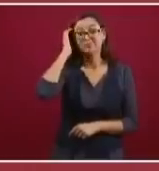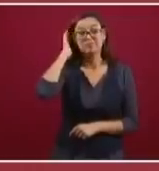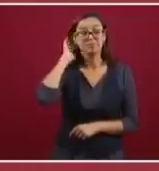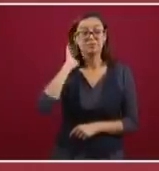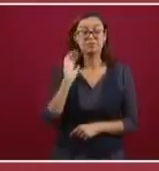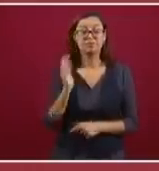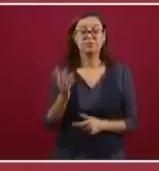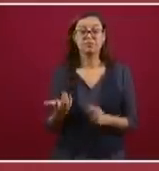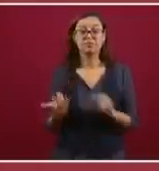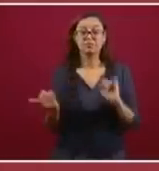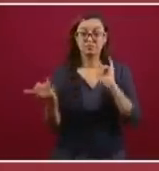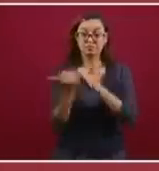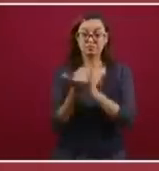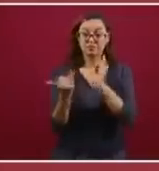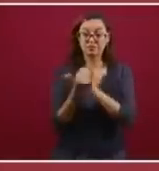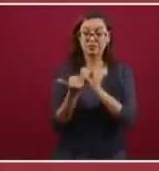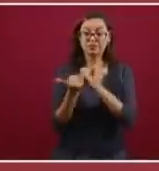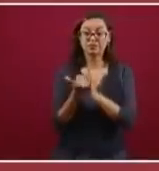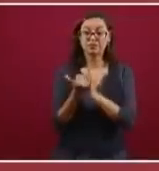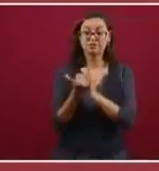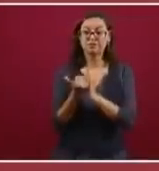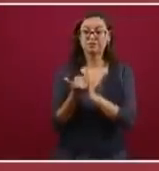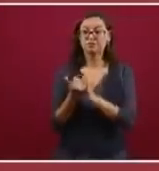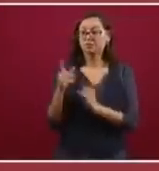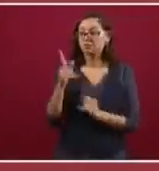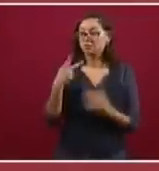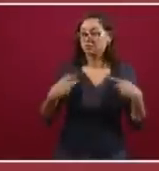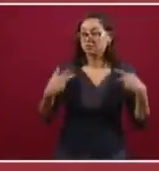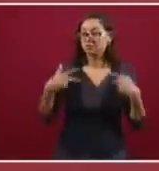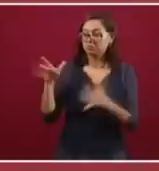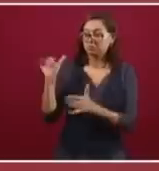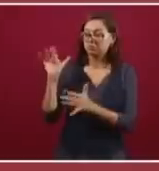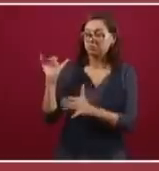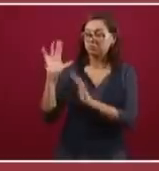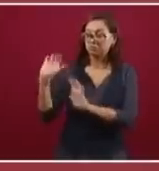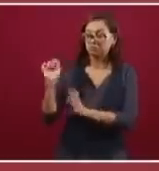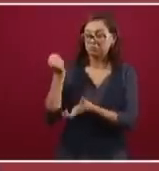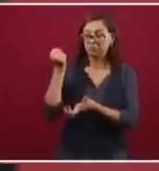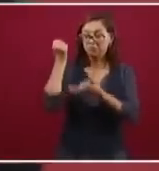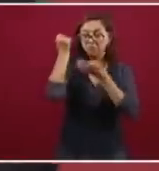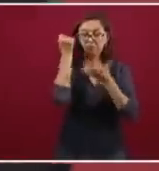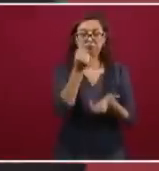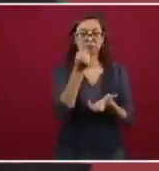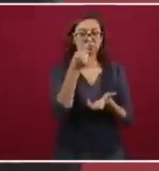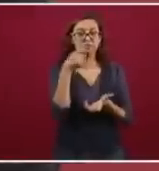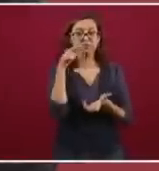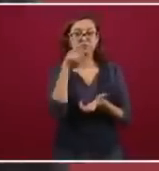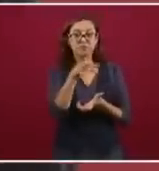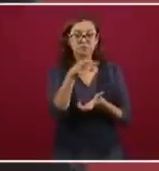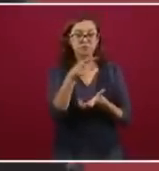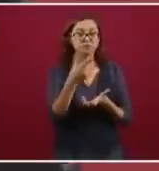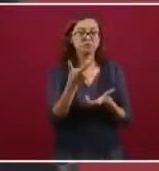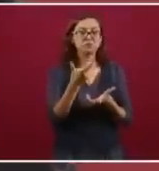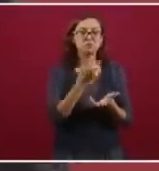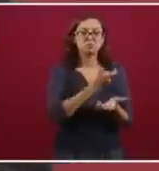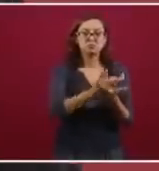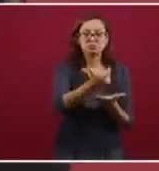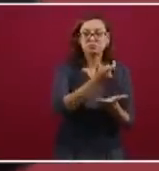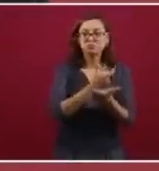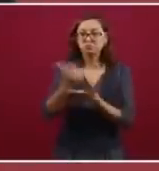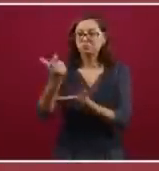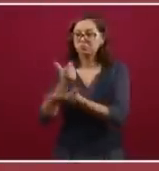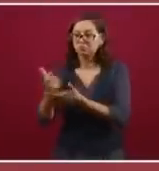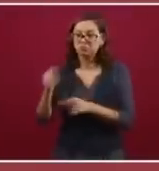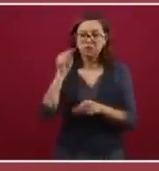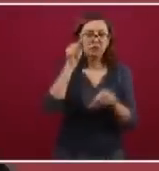dinero del presupuesto, dinero del pueblo, se pagaron estudios de exploración, se sabe